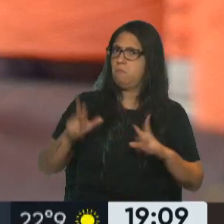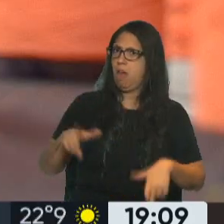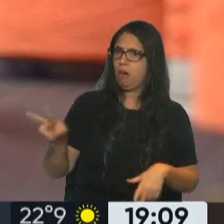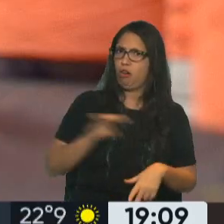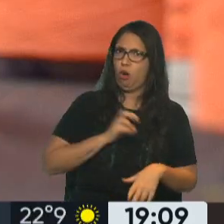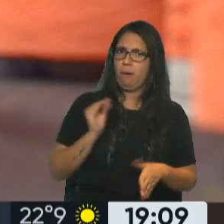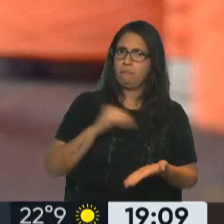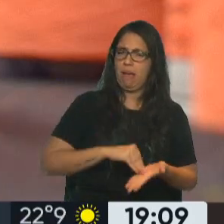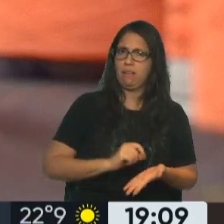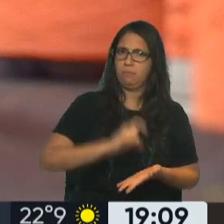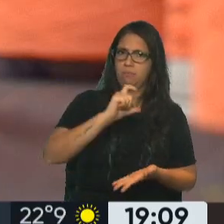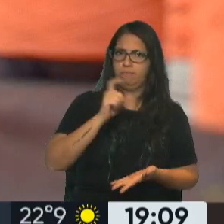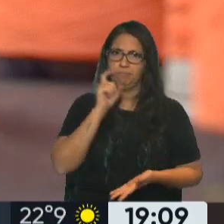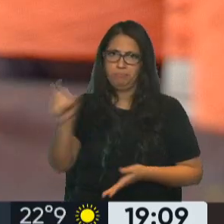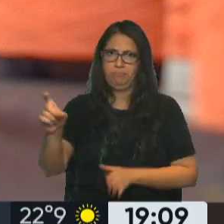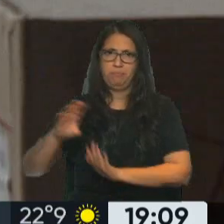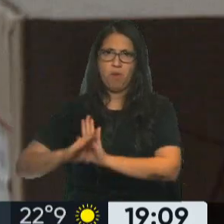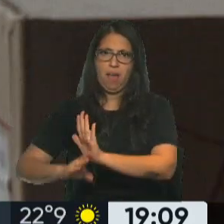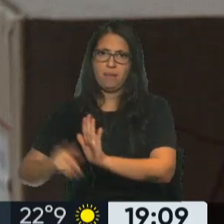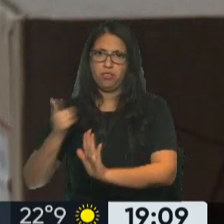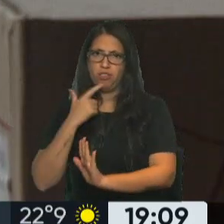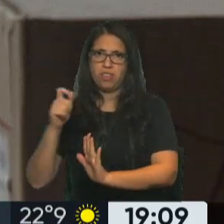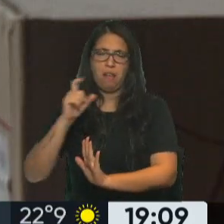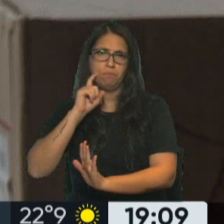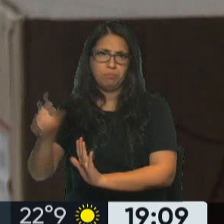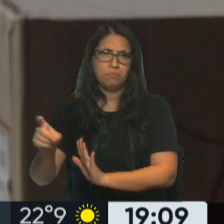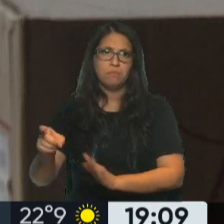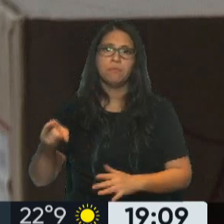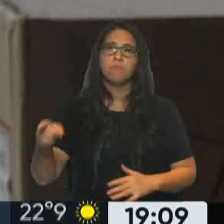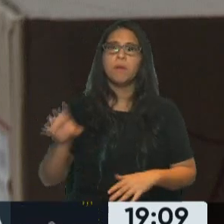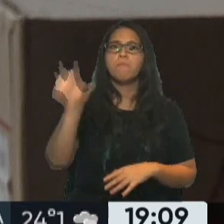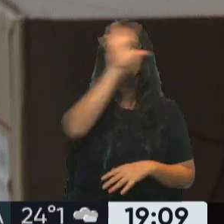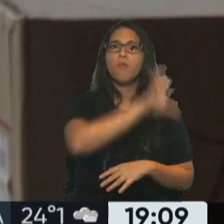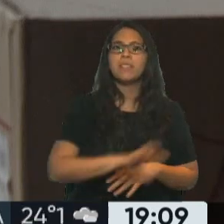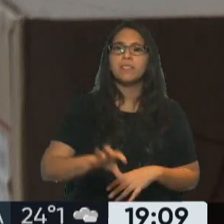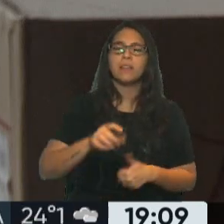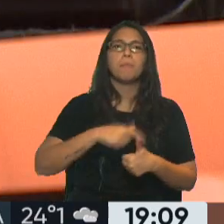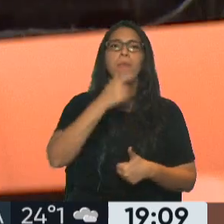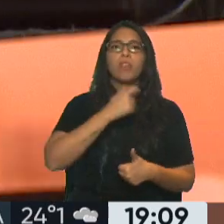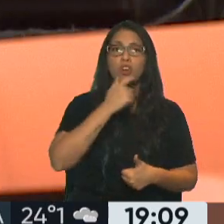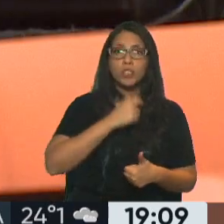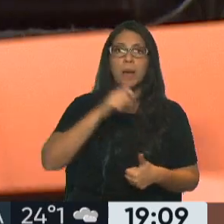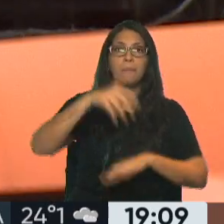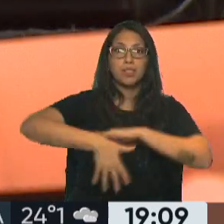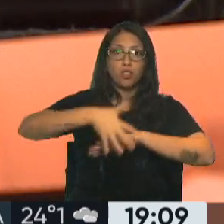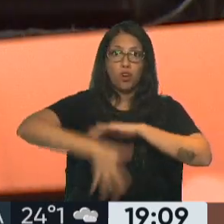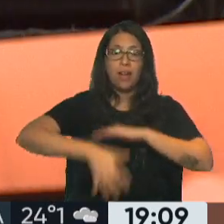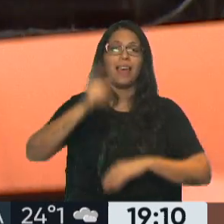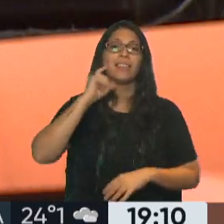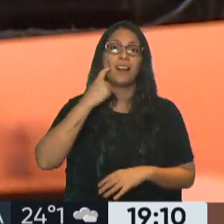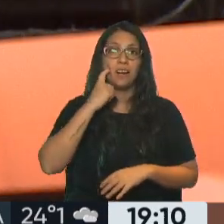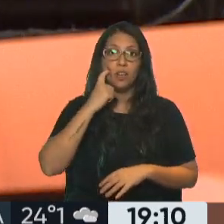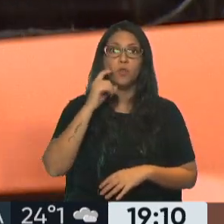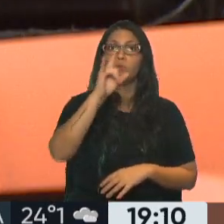norma del programa social. Hasta el momento, las provincias investigadas son Mendoza, Misiones, Entre